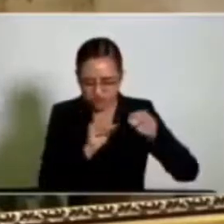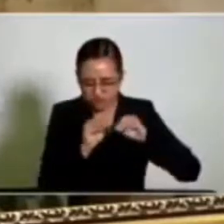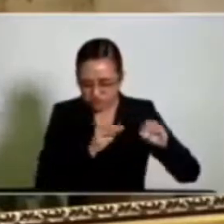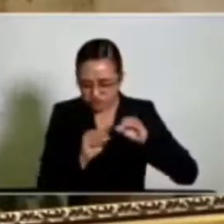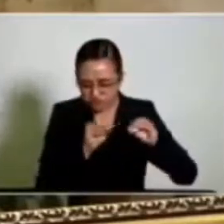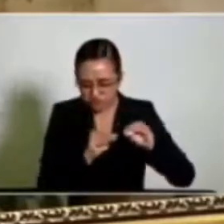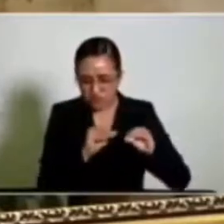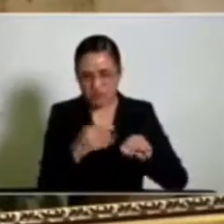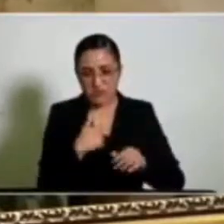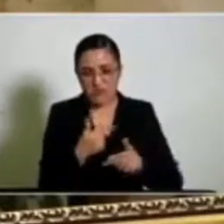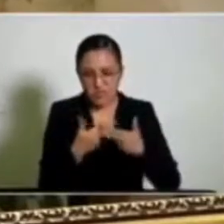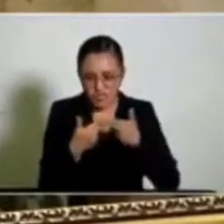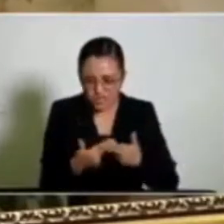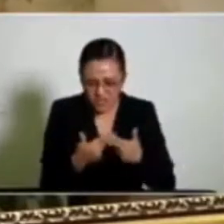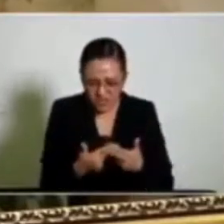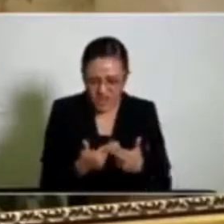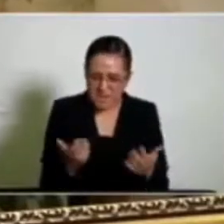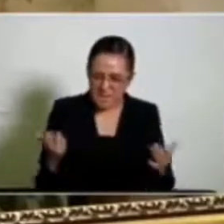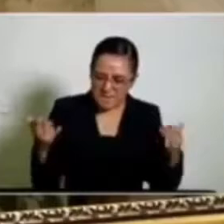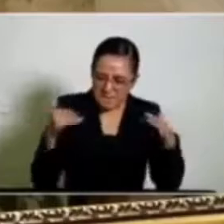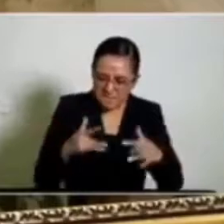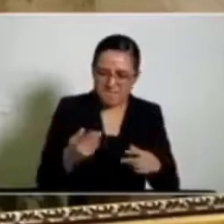nuestra capacidad de resistir,